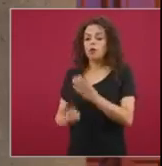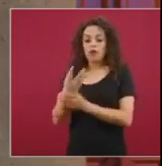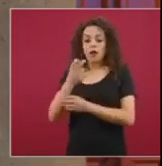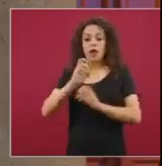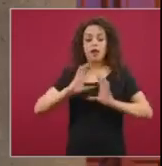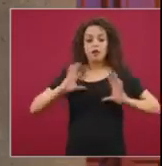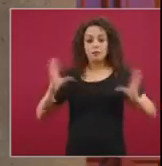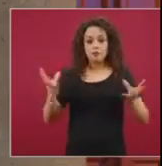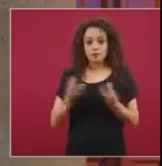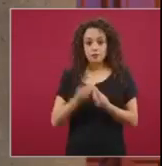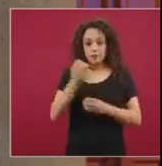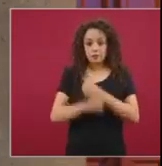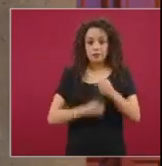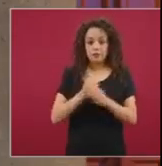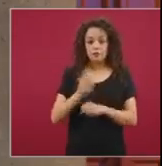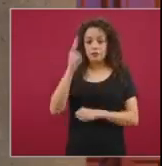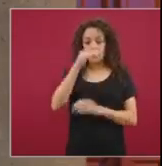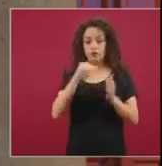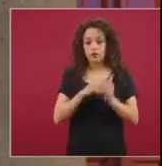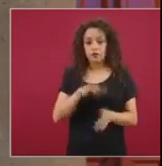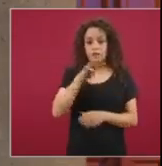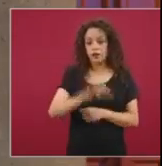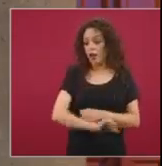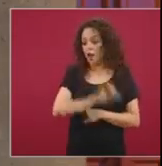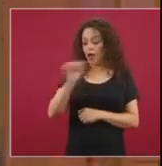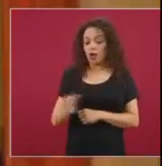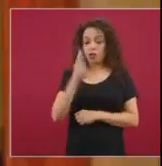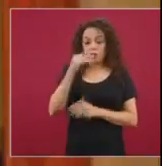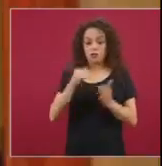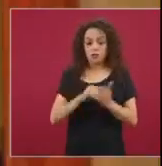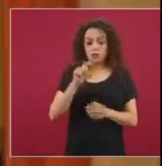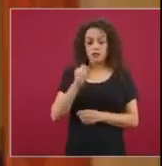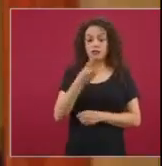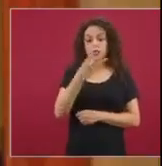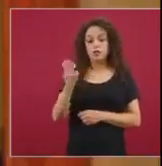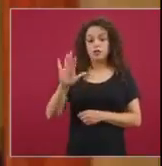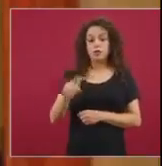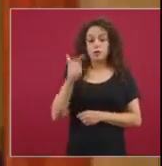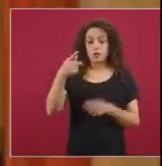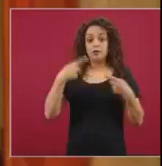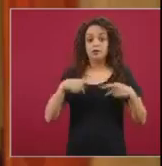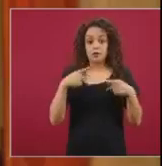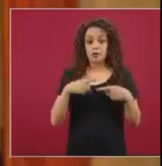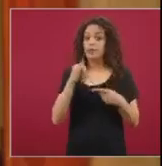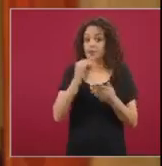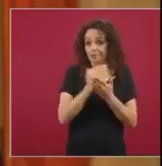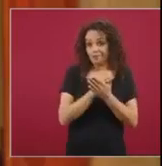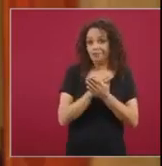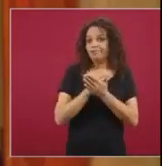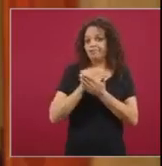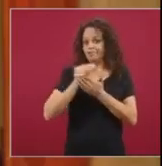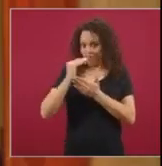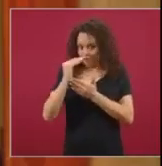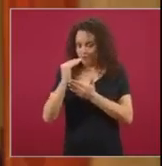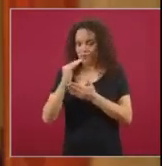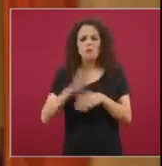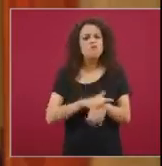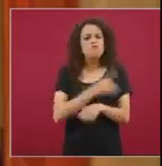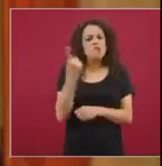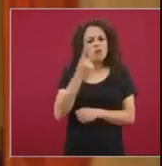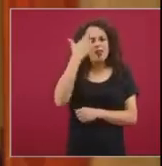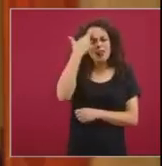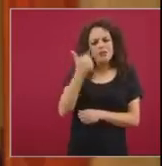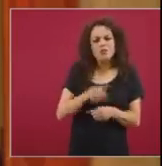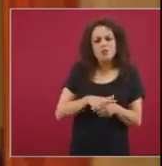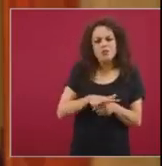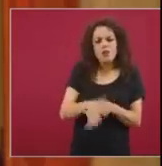en el 2019 y al cierre fue de 357 personas. Aumenta. ¿Por qué razón? Porque los tratamientos